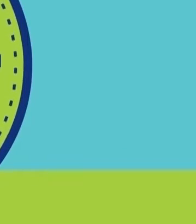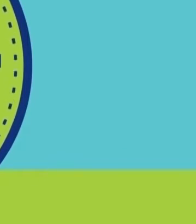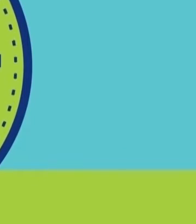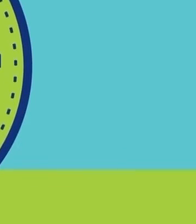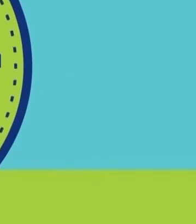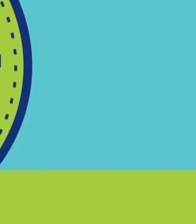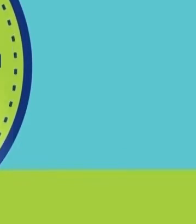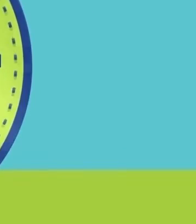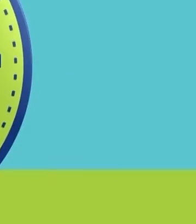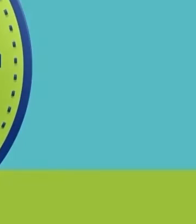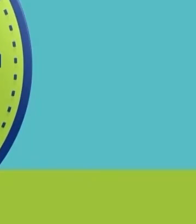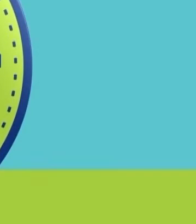¡Gracias!